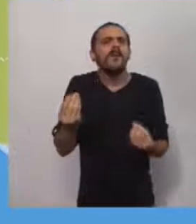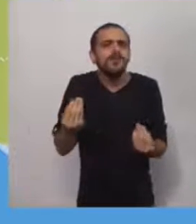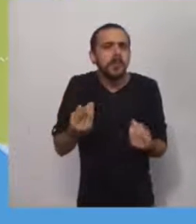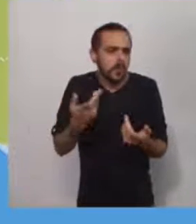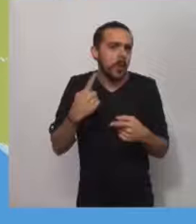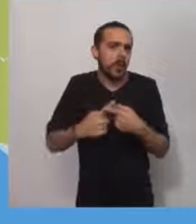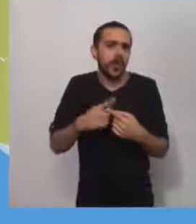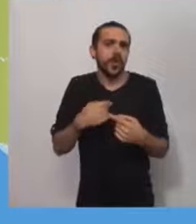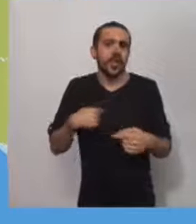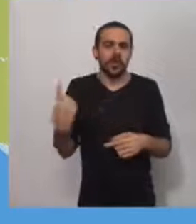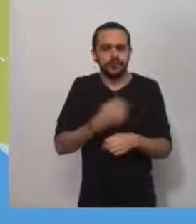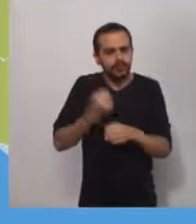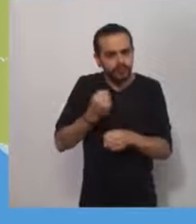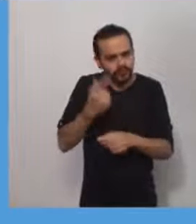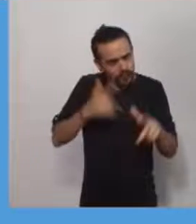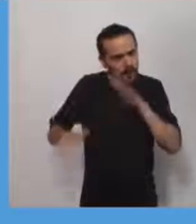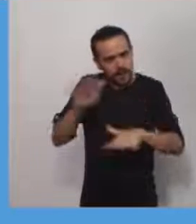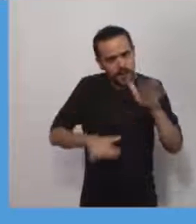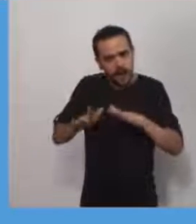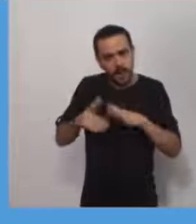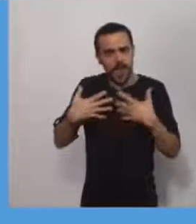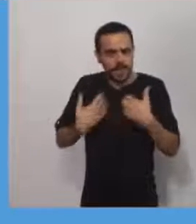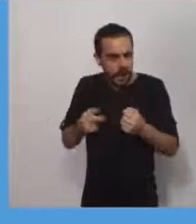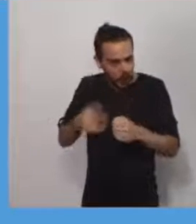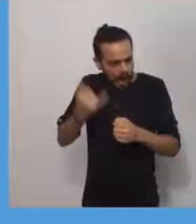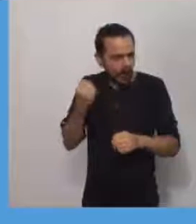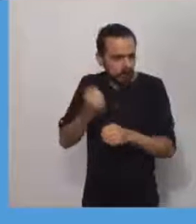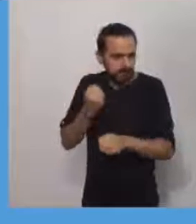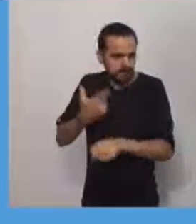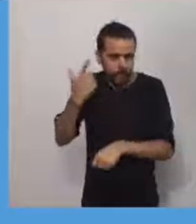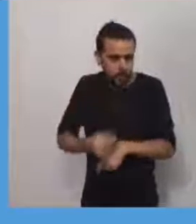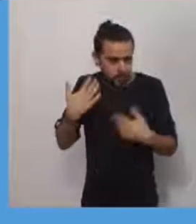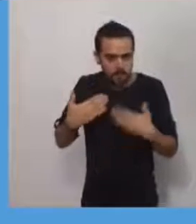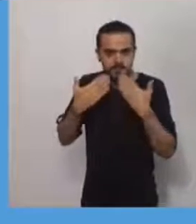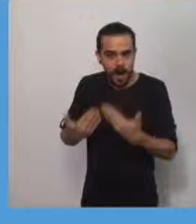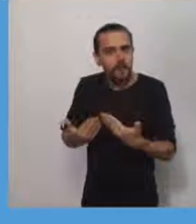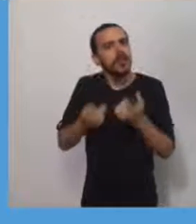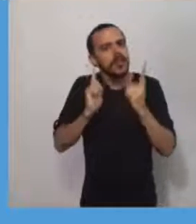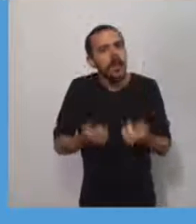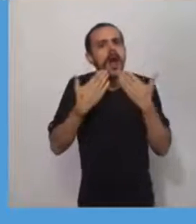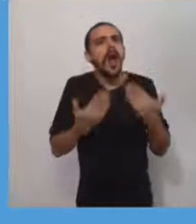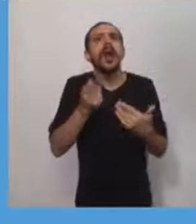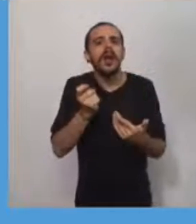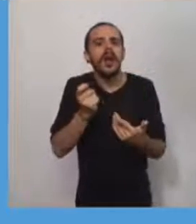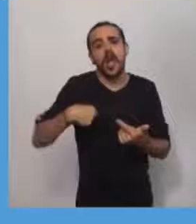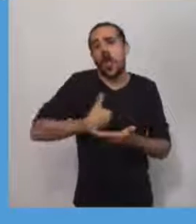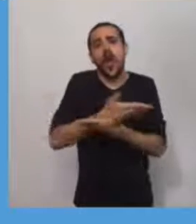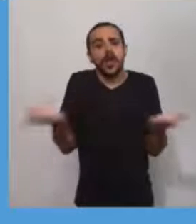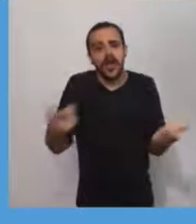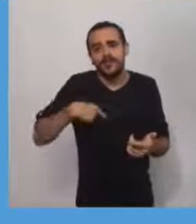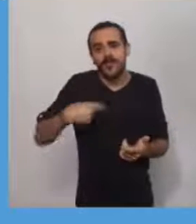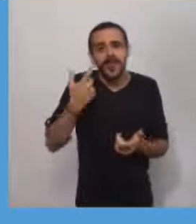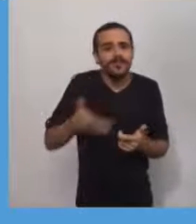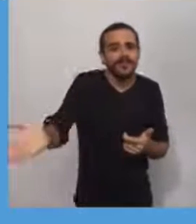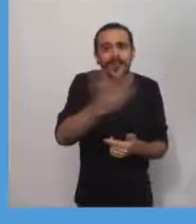sanitaria sino también en la dimensión social y económica eso posibilita poder ubicarnos poder ubicar no soy poder